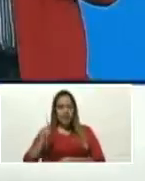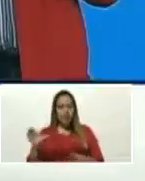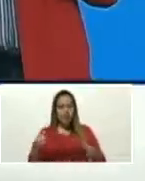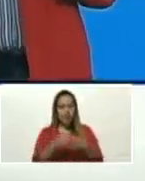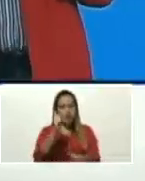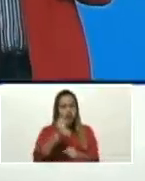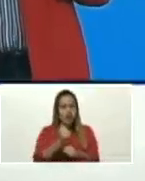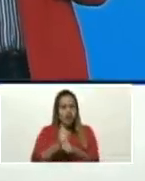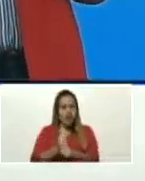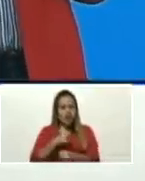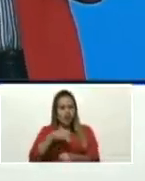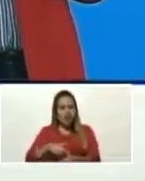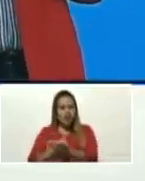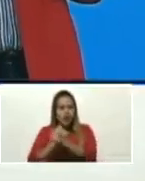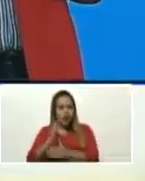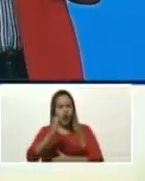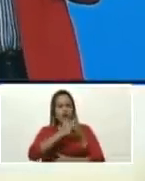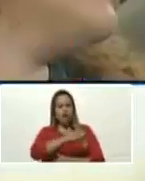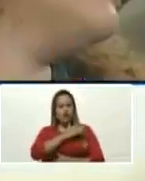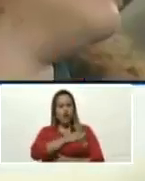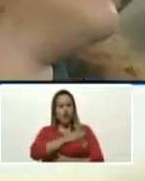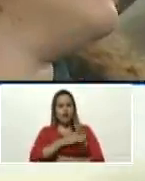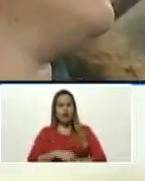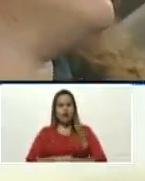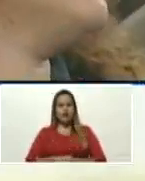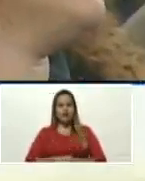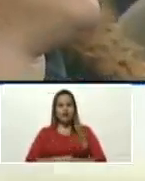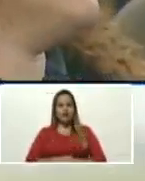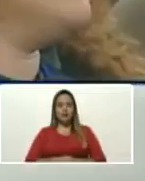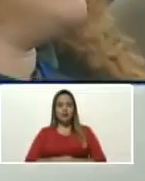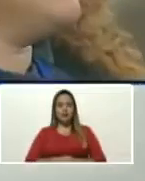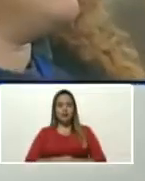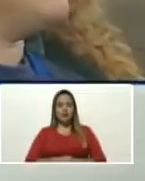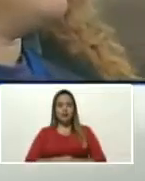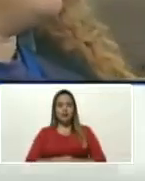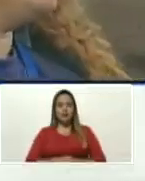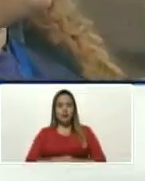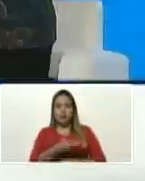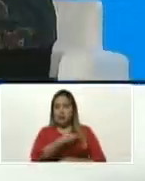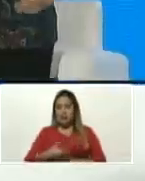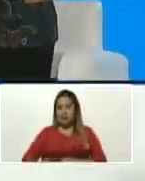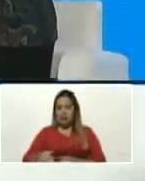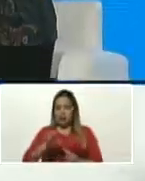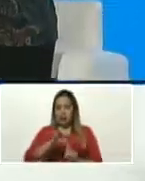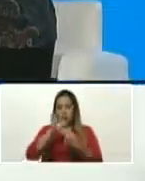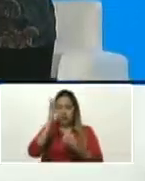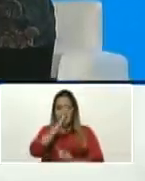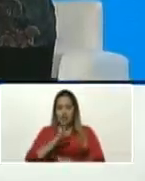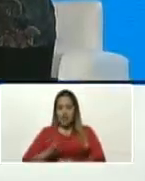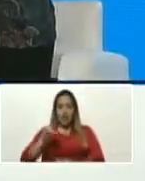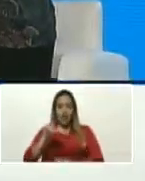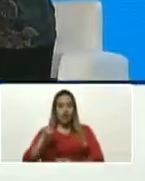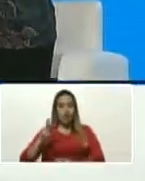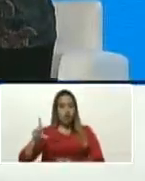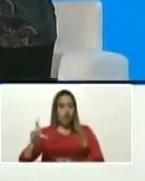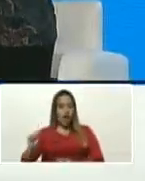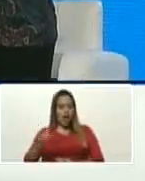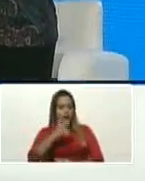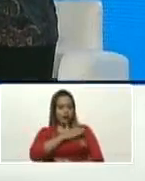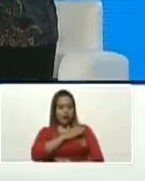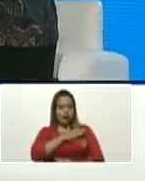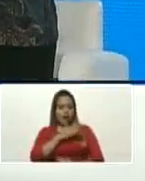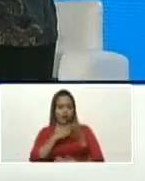nuestro compañero Lula da Silva, Luis Ignacio Lula da Silva, por la gran victoria